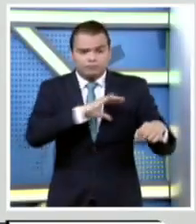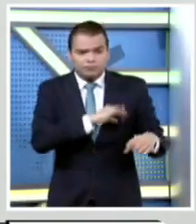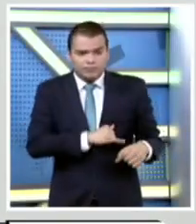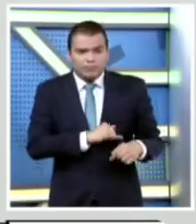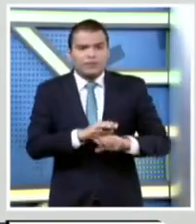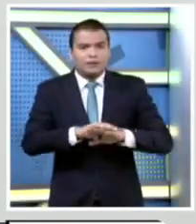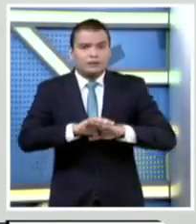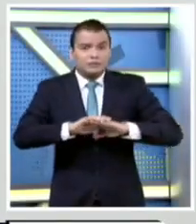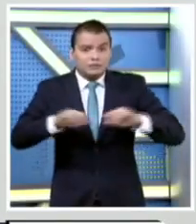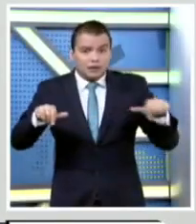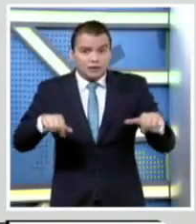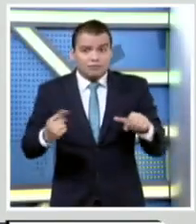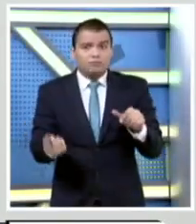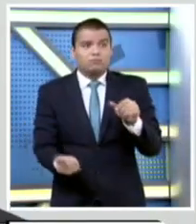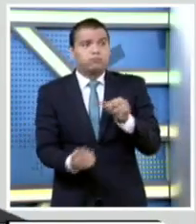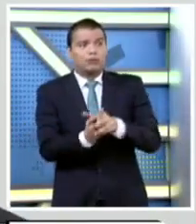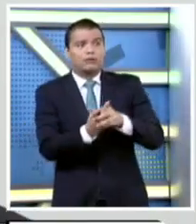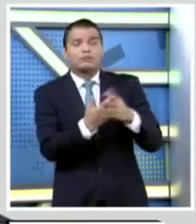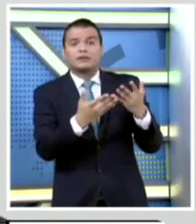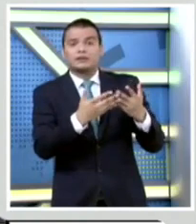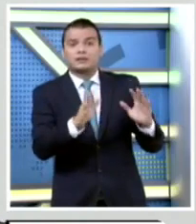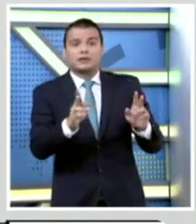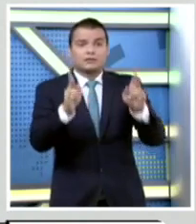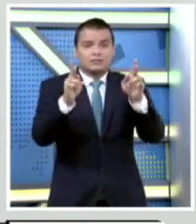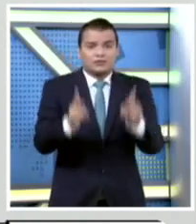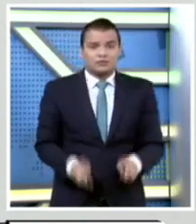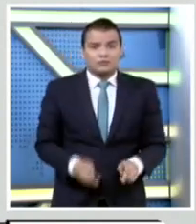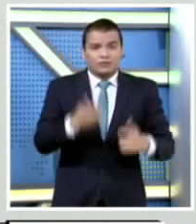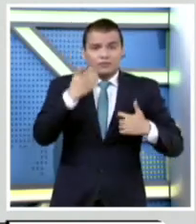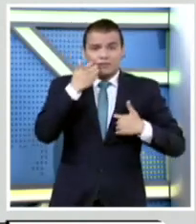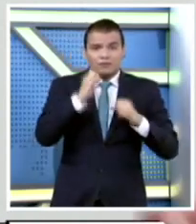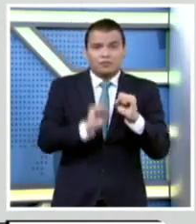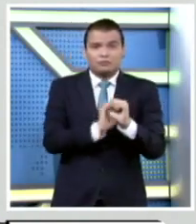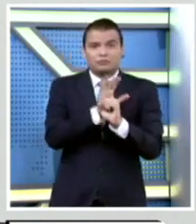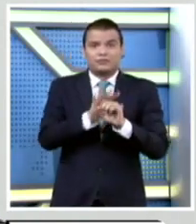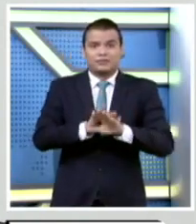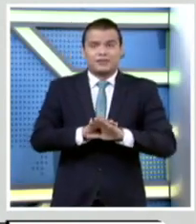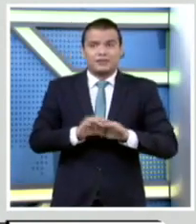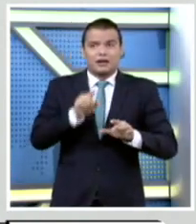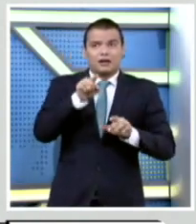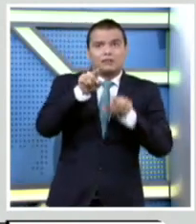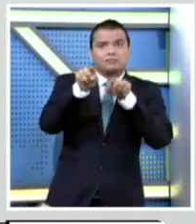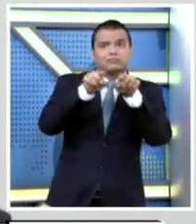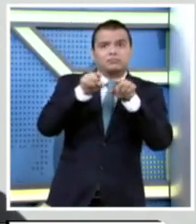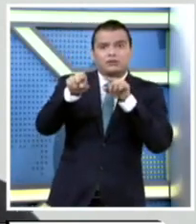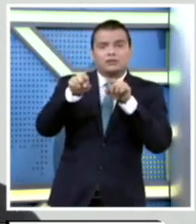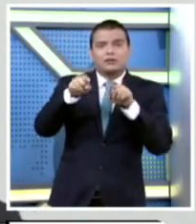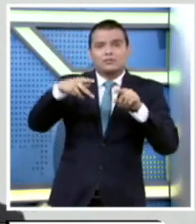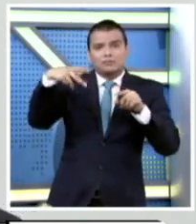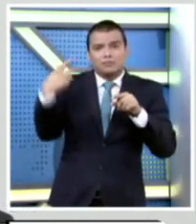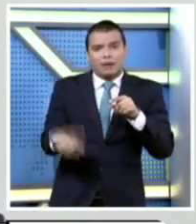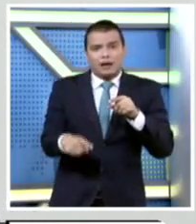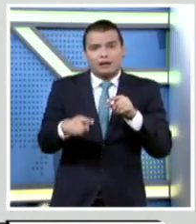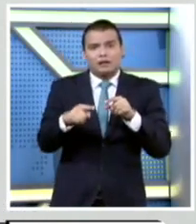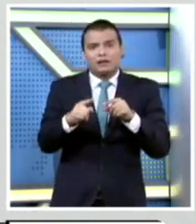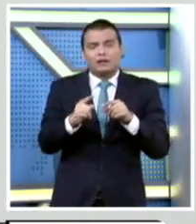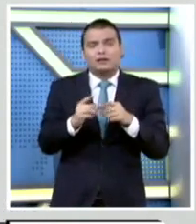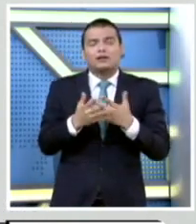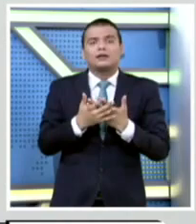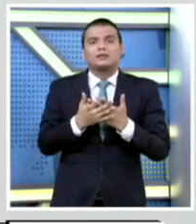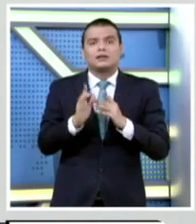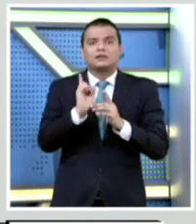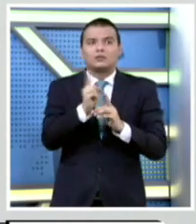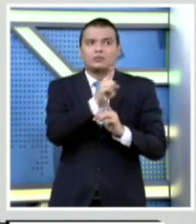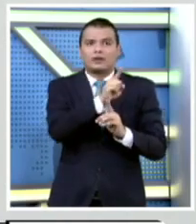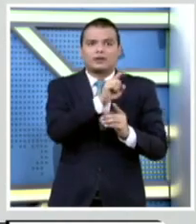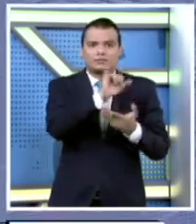nos disponemos entonces a que cualquier caso que se presente, que esté debidamente, digamos, inscrito en el sistema de información